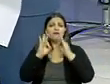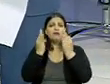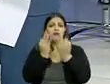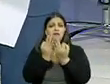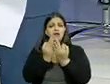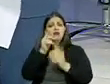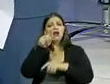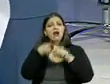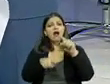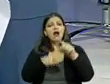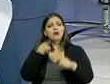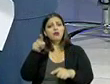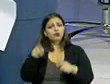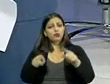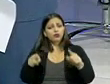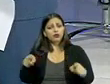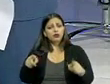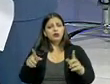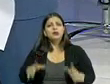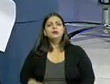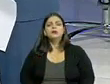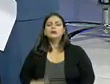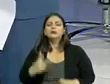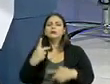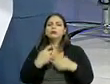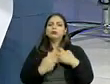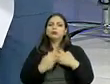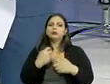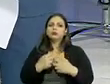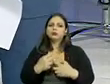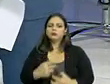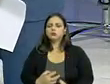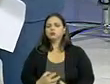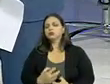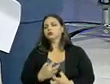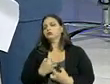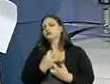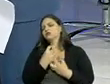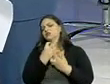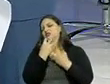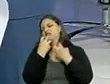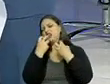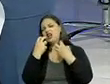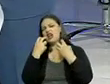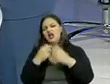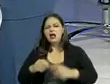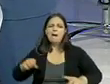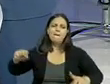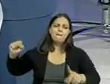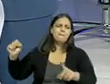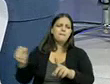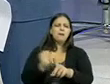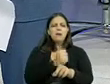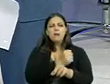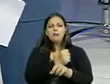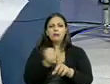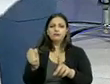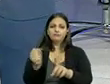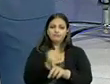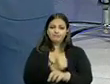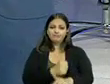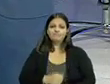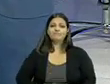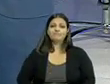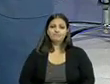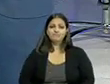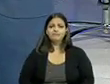obviamente termina la gran mayoría en este tipo de situaciones que prácticamente vemos a diario y no termina. Afortunadamente